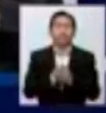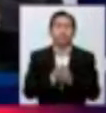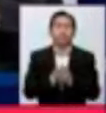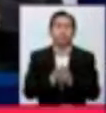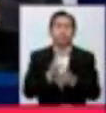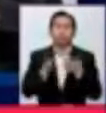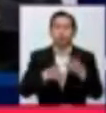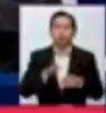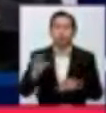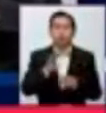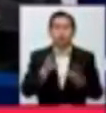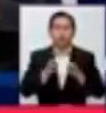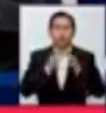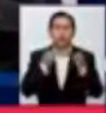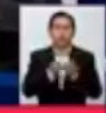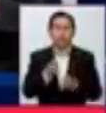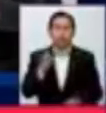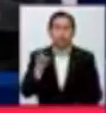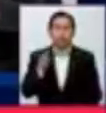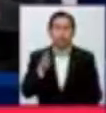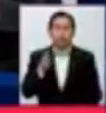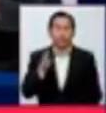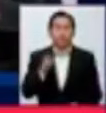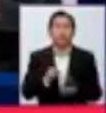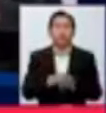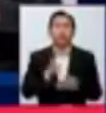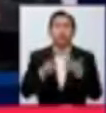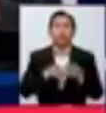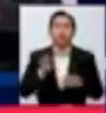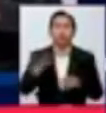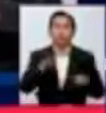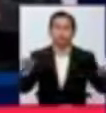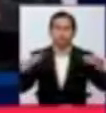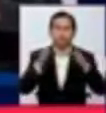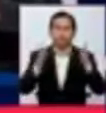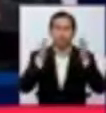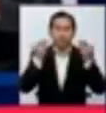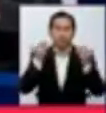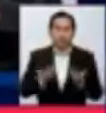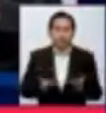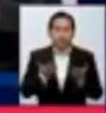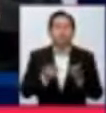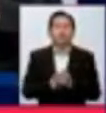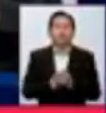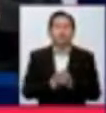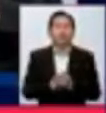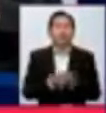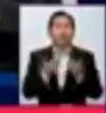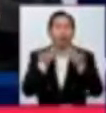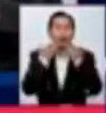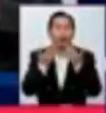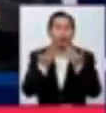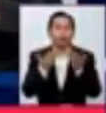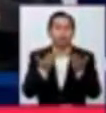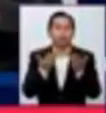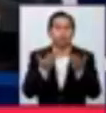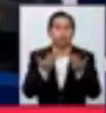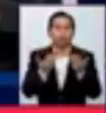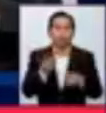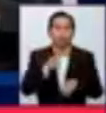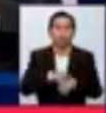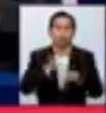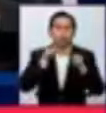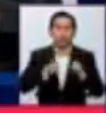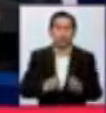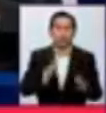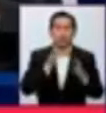todo el equipo de BTV, para toda la audiencia que nos está siguiendo en este momento, y bueno, agradecida por la posibilidad de